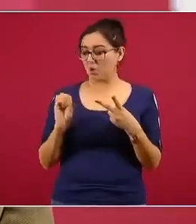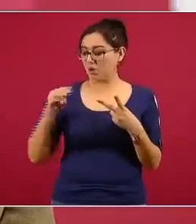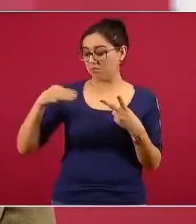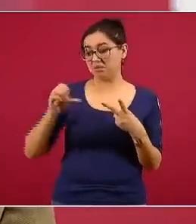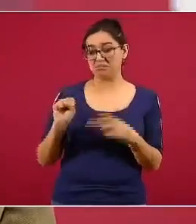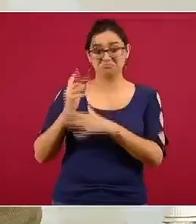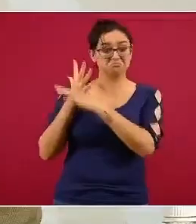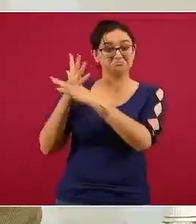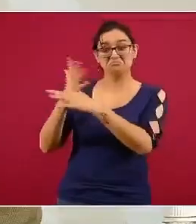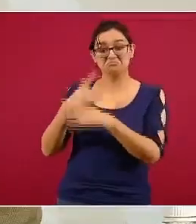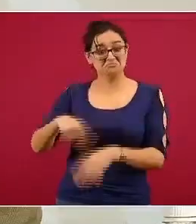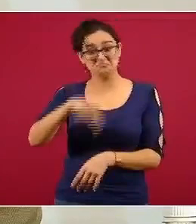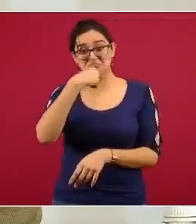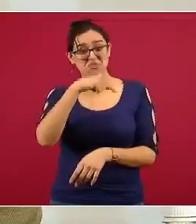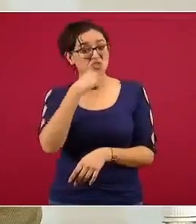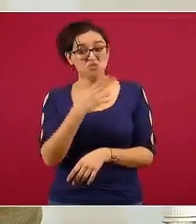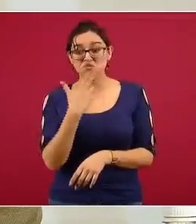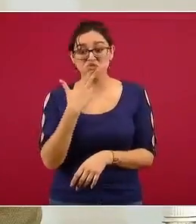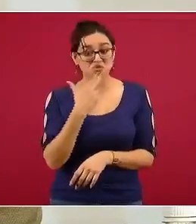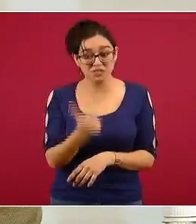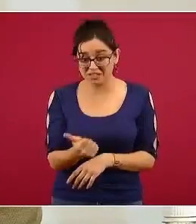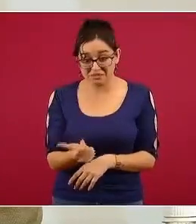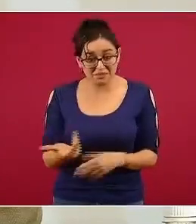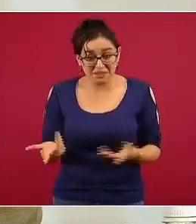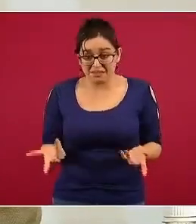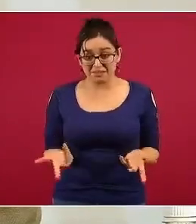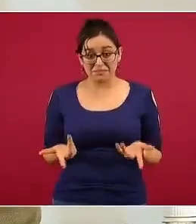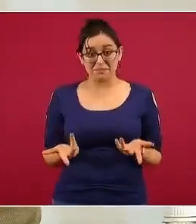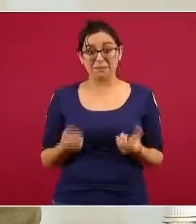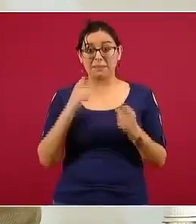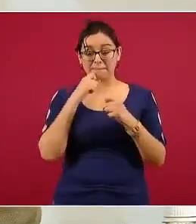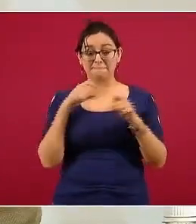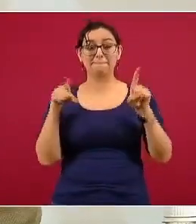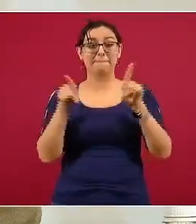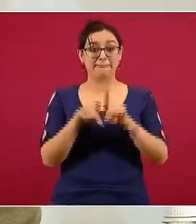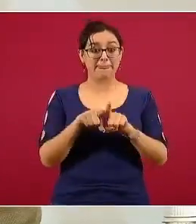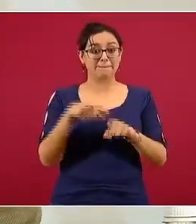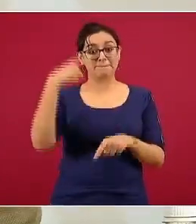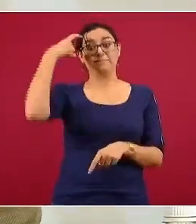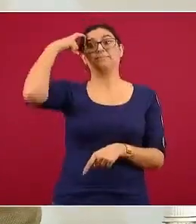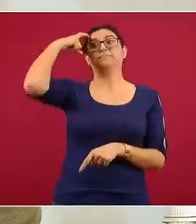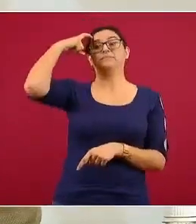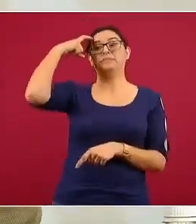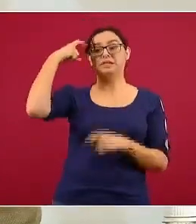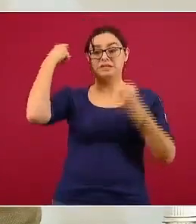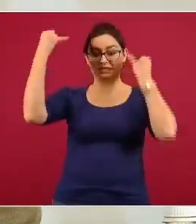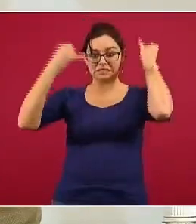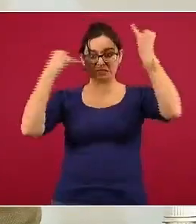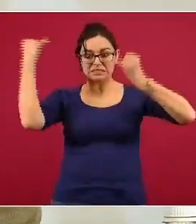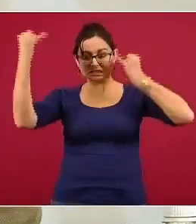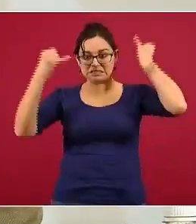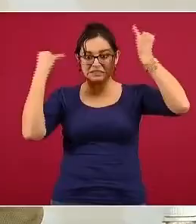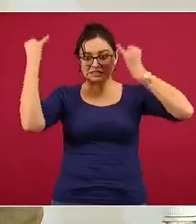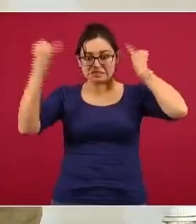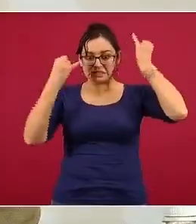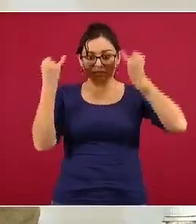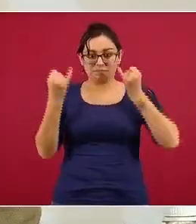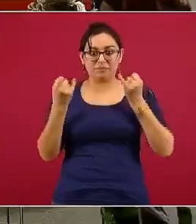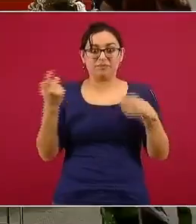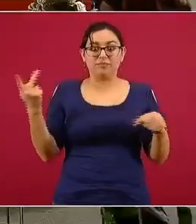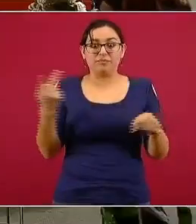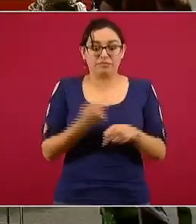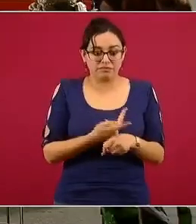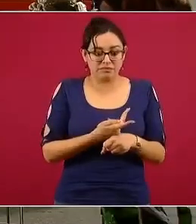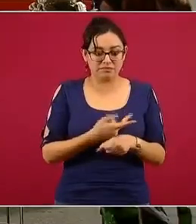poco la identificación de que este tipo de percepciones al final se comportan también o